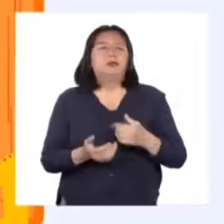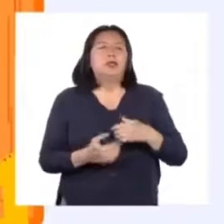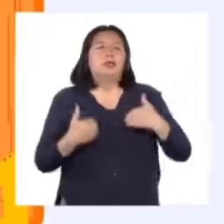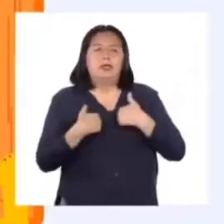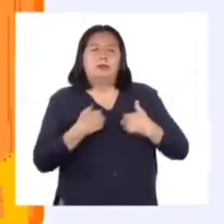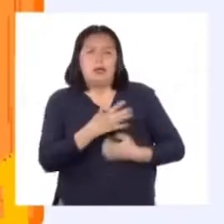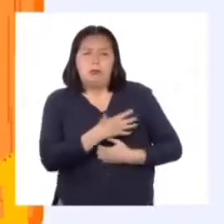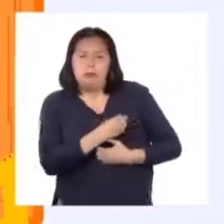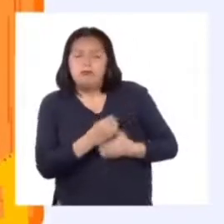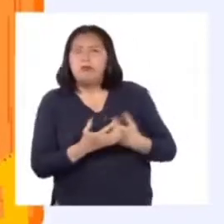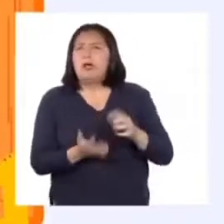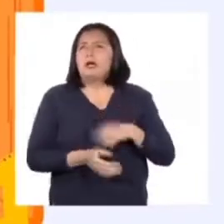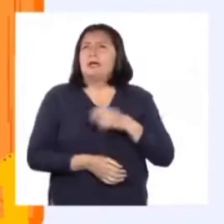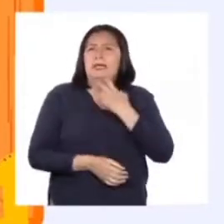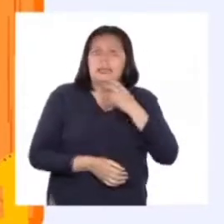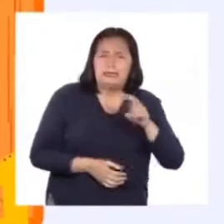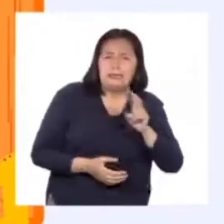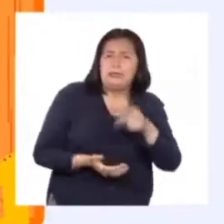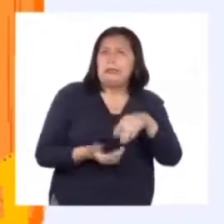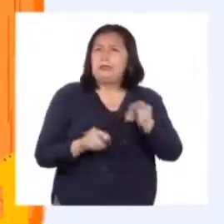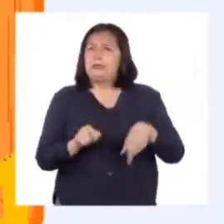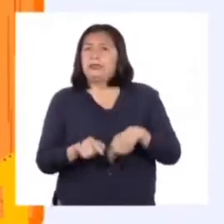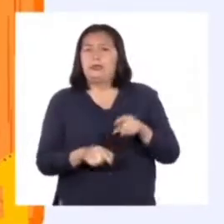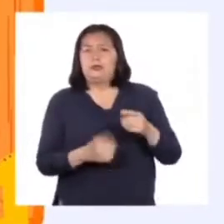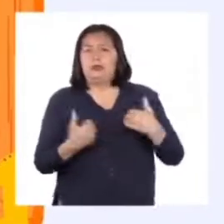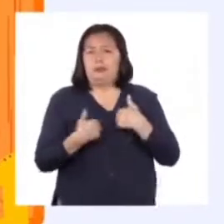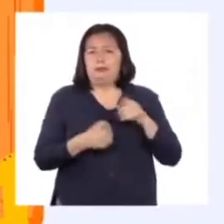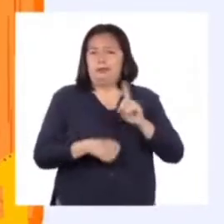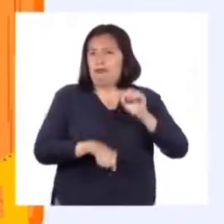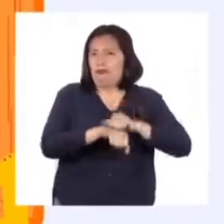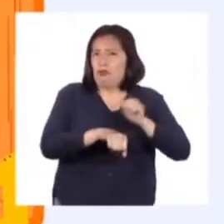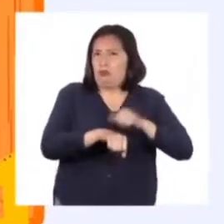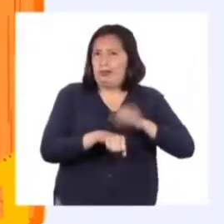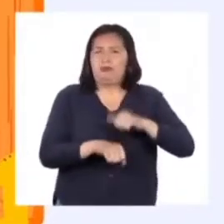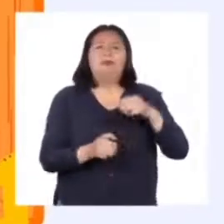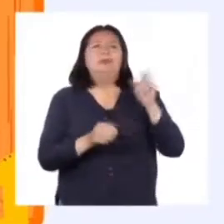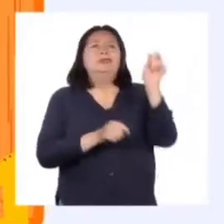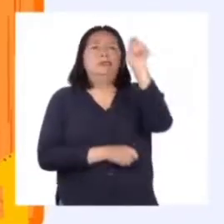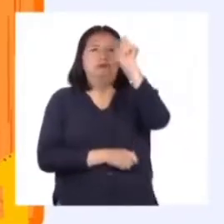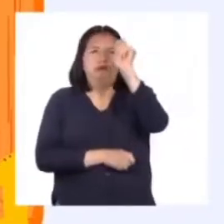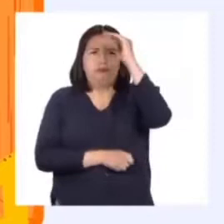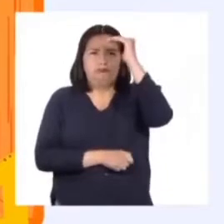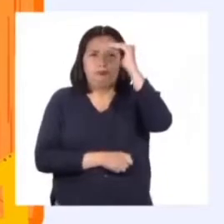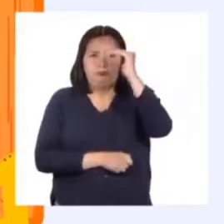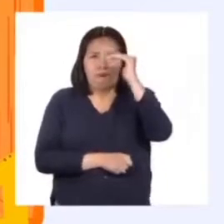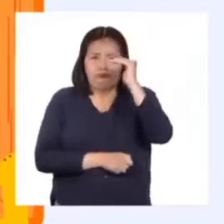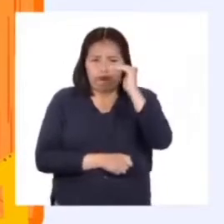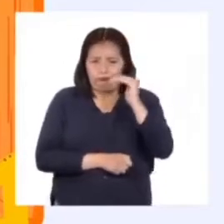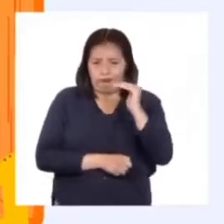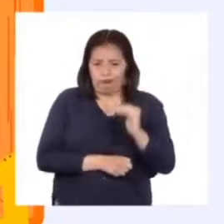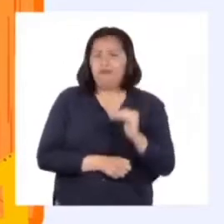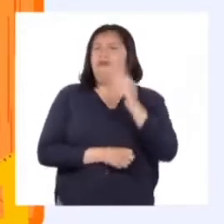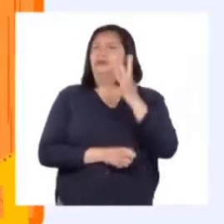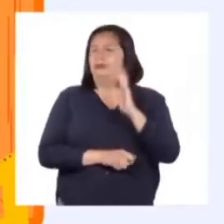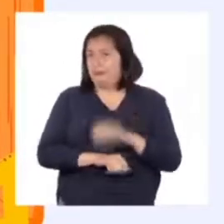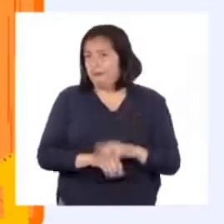mamíferos, reptiles e invertebrados. Por lo tanto, escribieron estas clasificaciones en